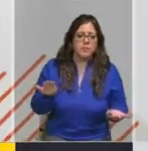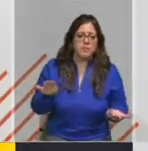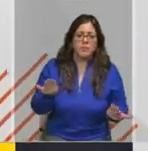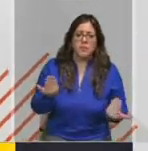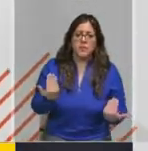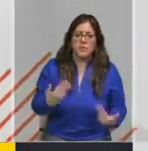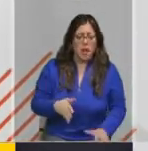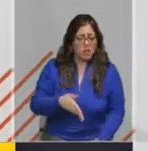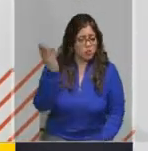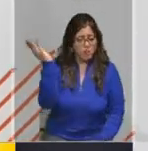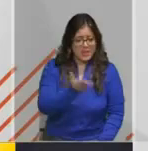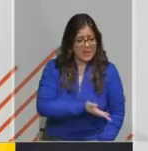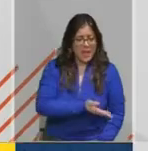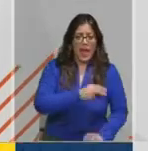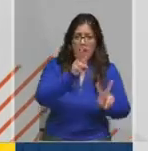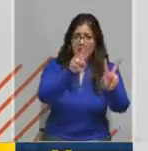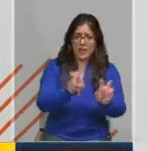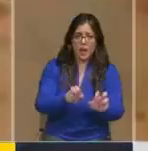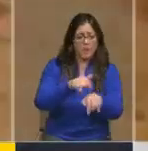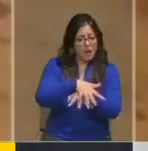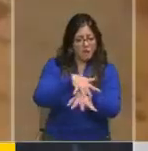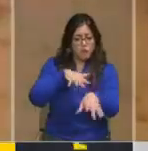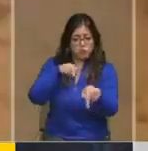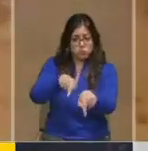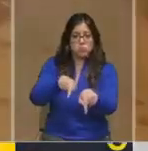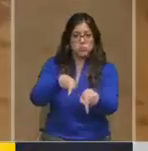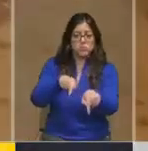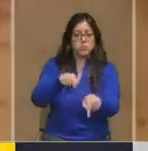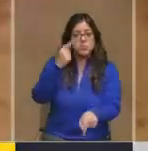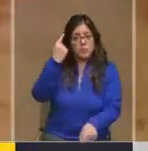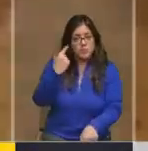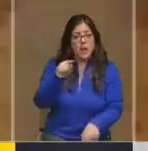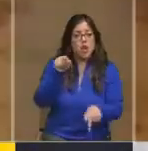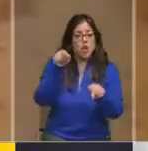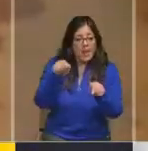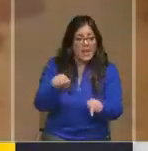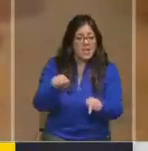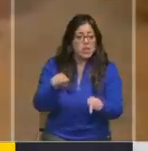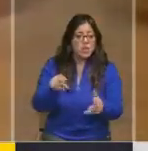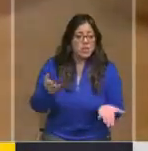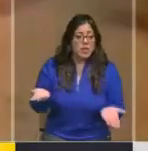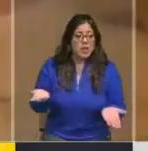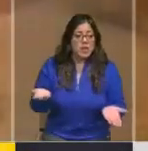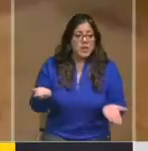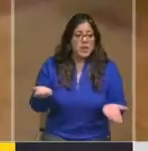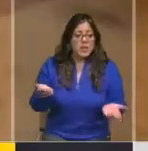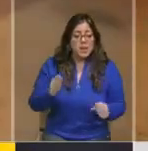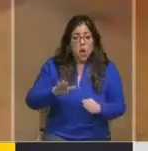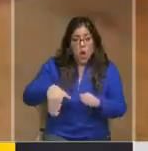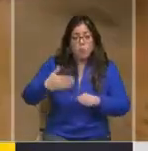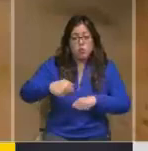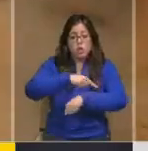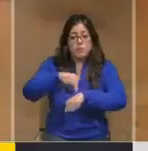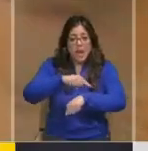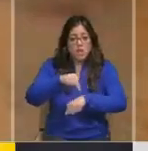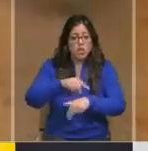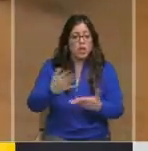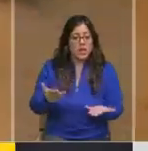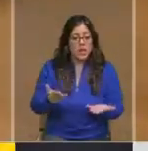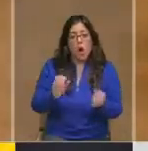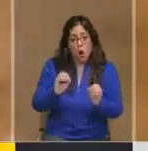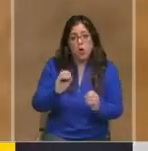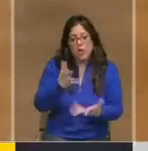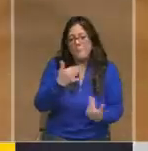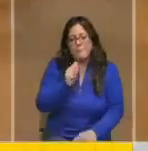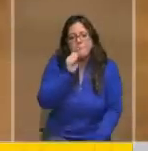evento finalmente. Pero eso es cierto, justamente lo que va a ver durante las próximas horas, en este caso los próximos días, ya